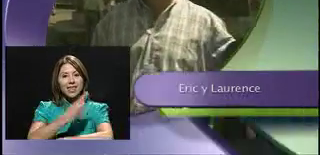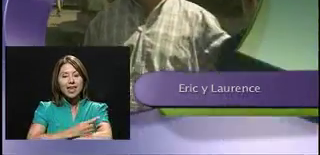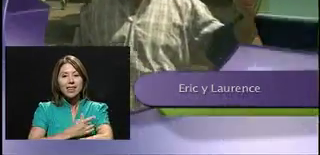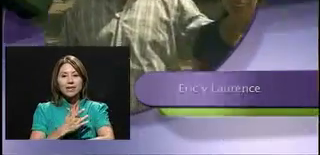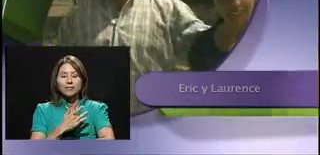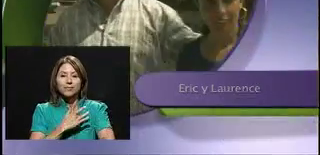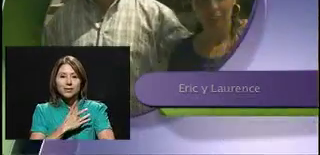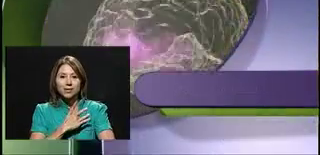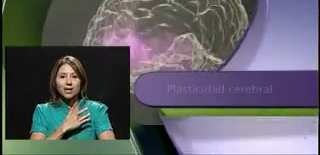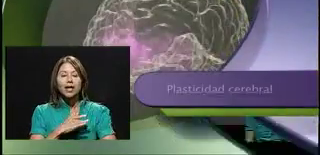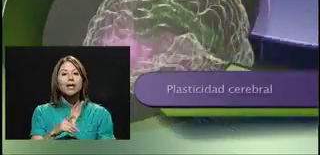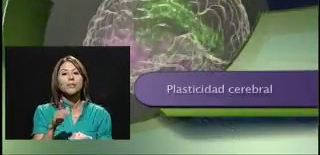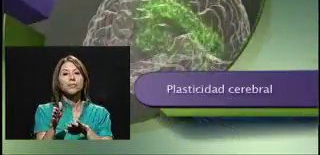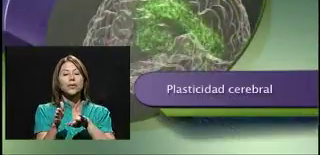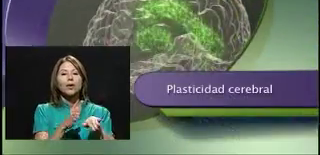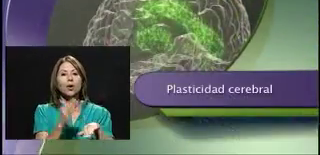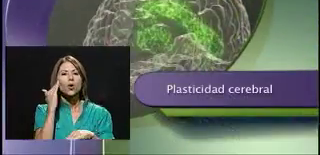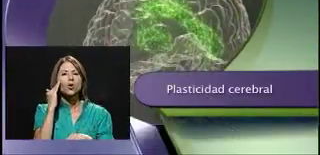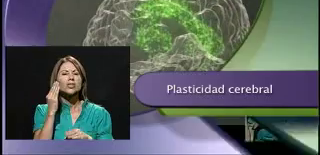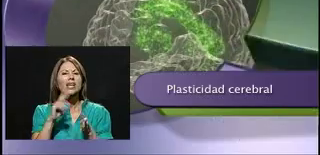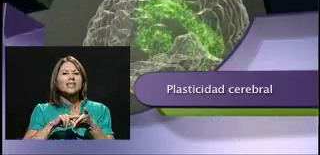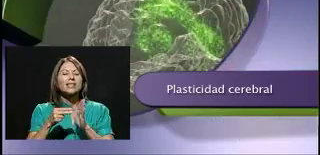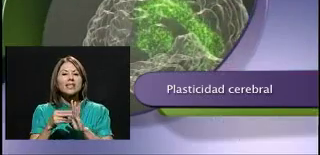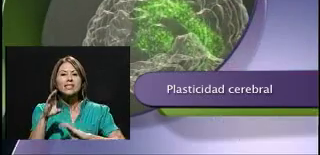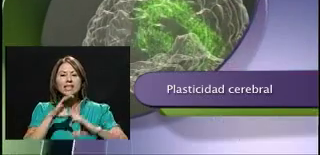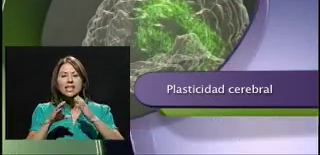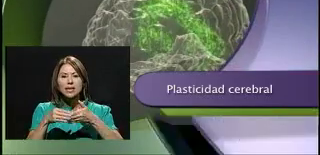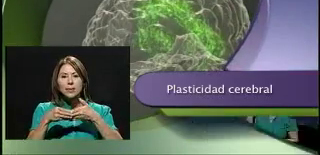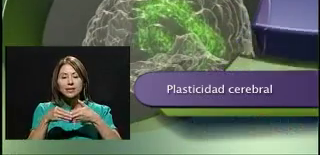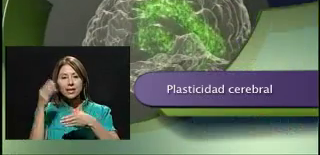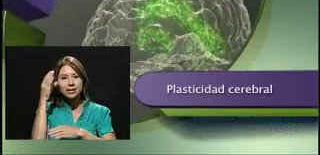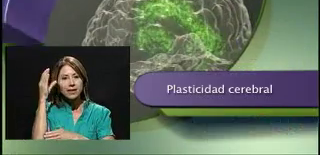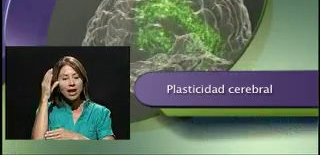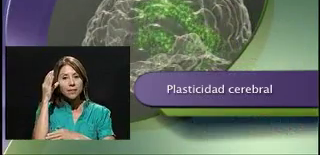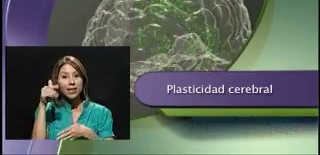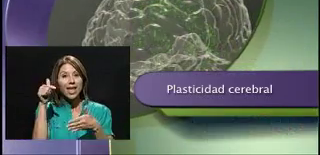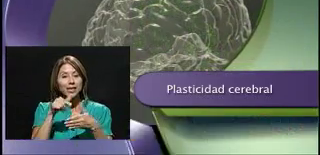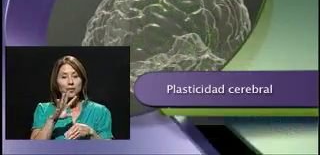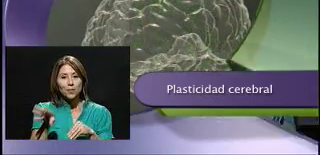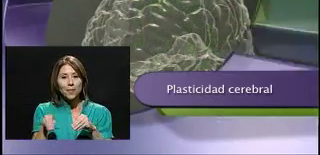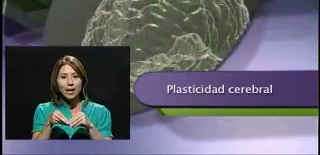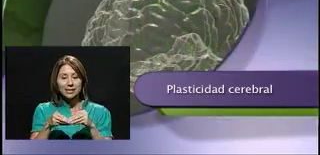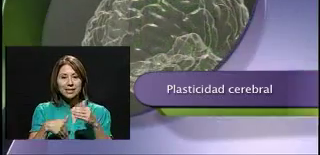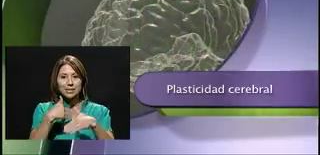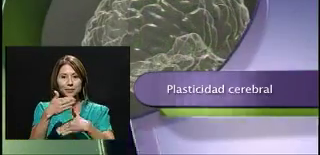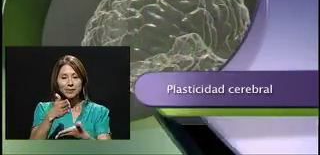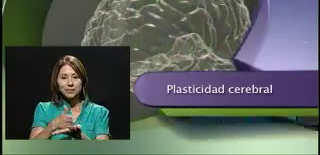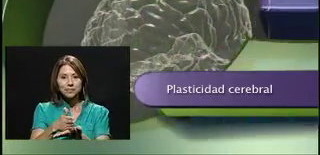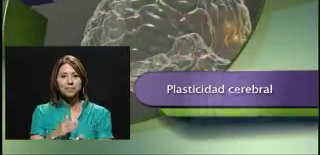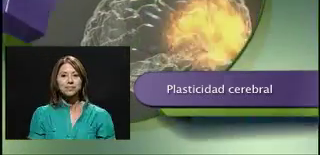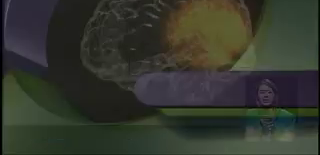el día de San Valentín, y conozca qué es la ciencia de la plasticidad cerebral. Esto y más al regresar.